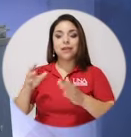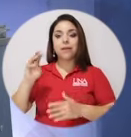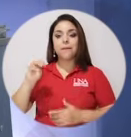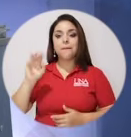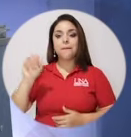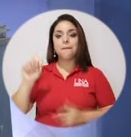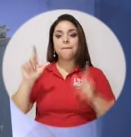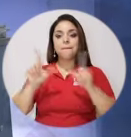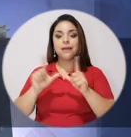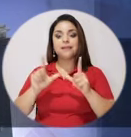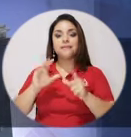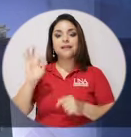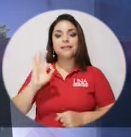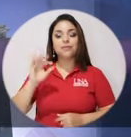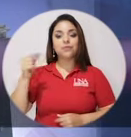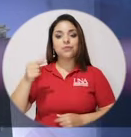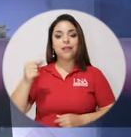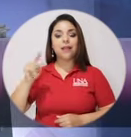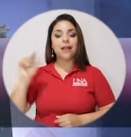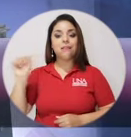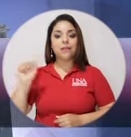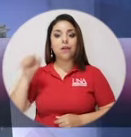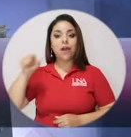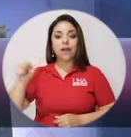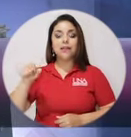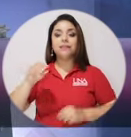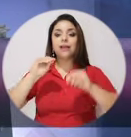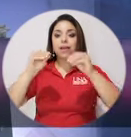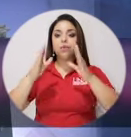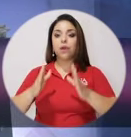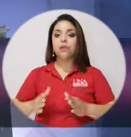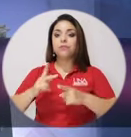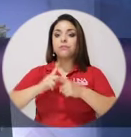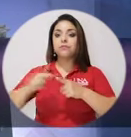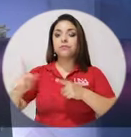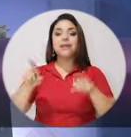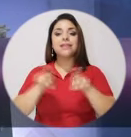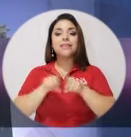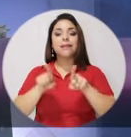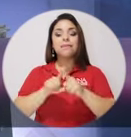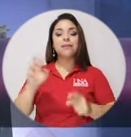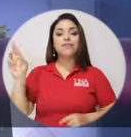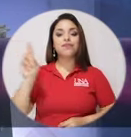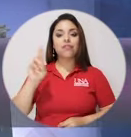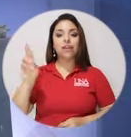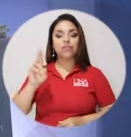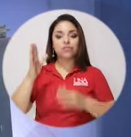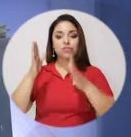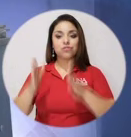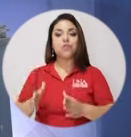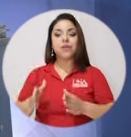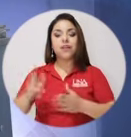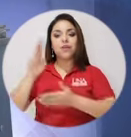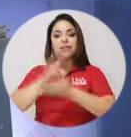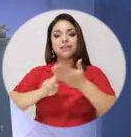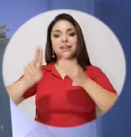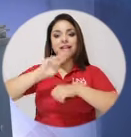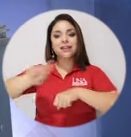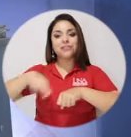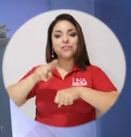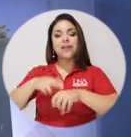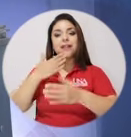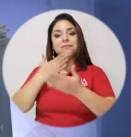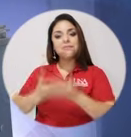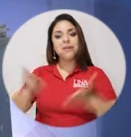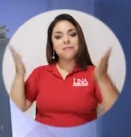el máster Francisco González Alvarado, quien es educador de profesión y además es el rector de la Universidad Nacional. Bienvenido, don Francisco, a